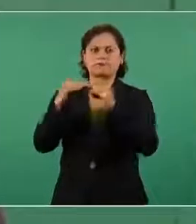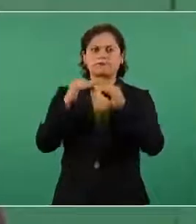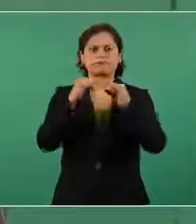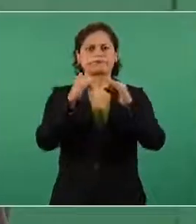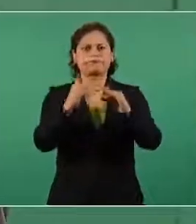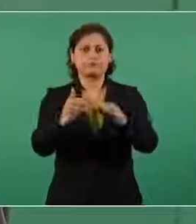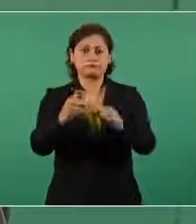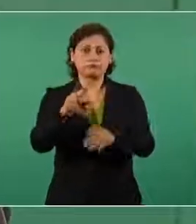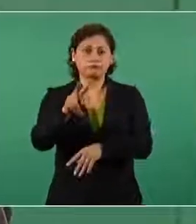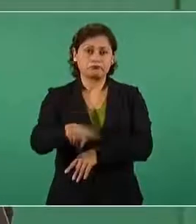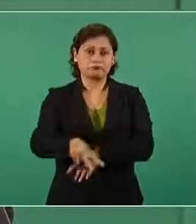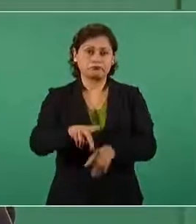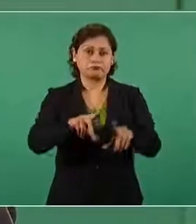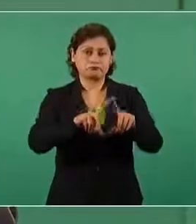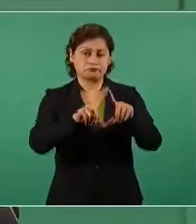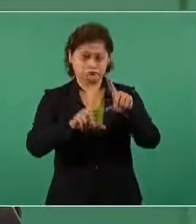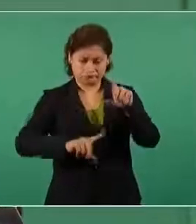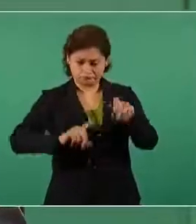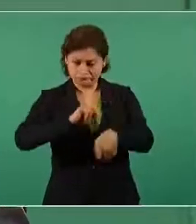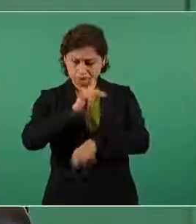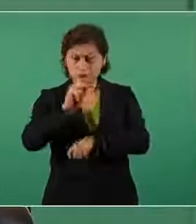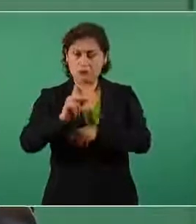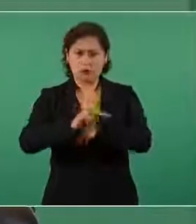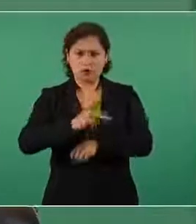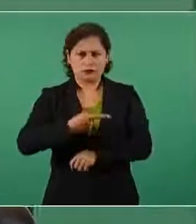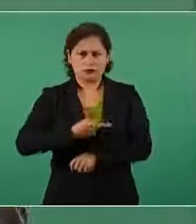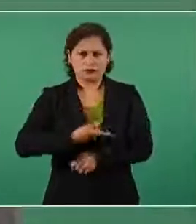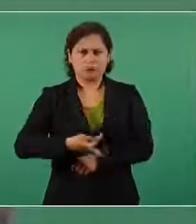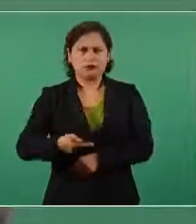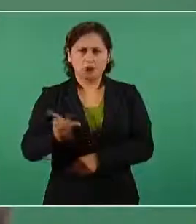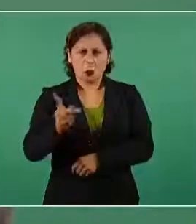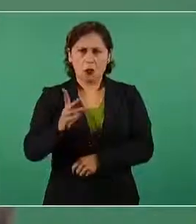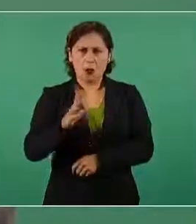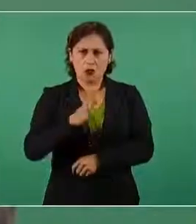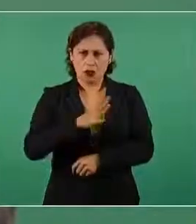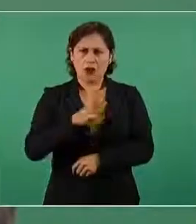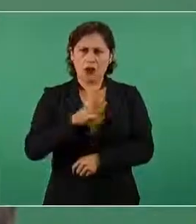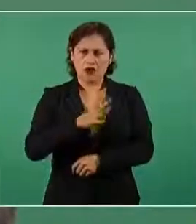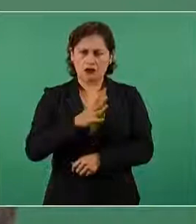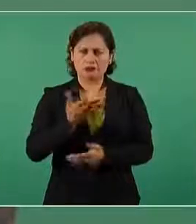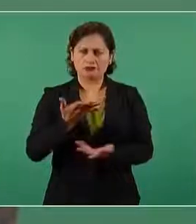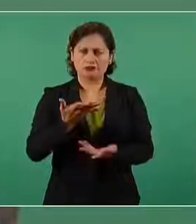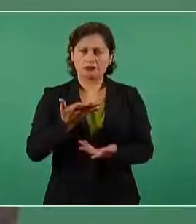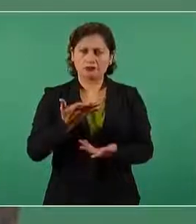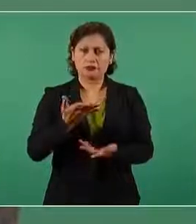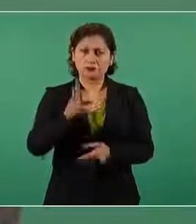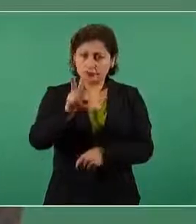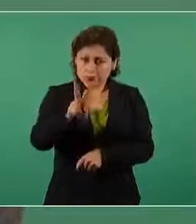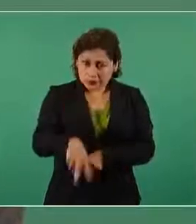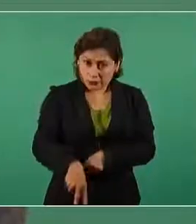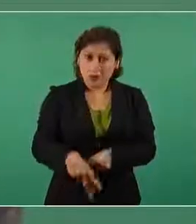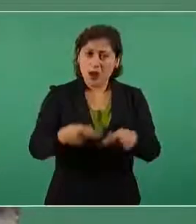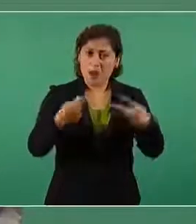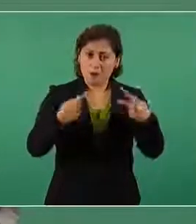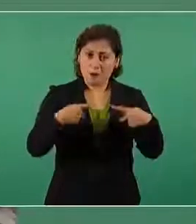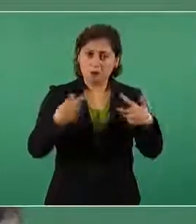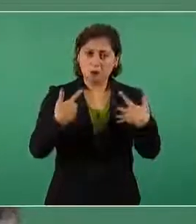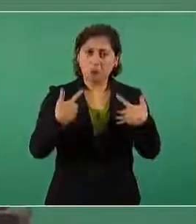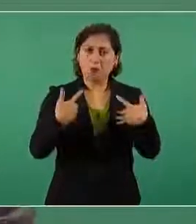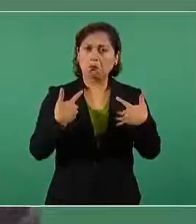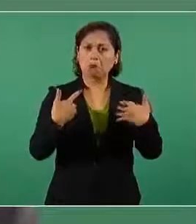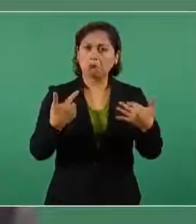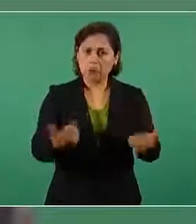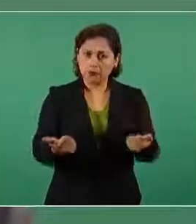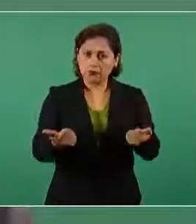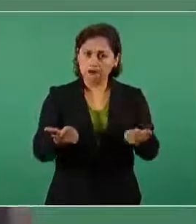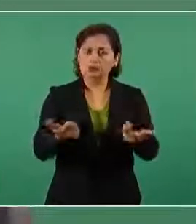tanta pobreza, y la gente lo entiende, los empresarios. Esto que comentaba